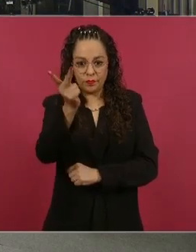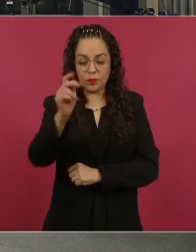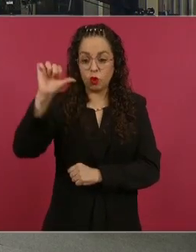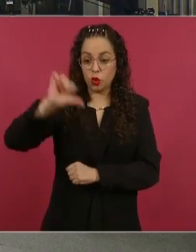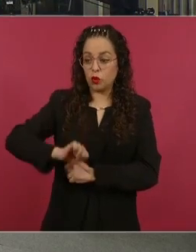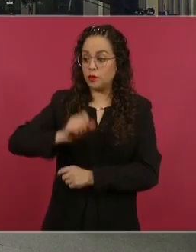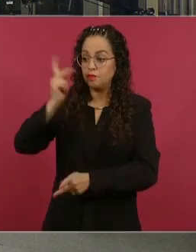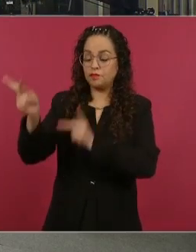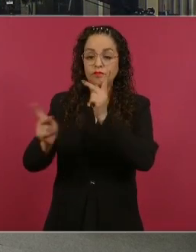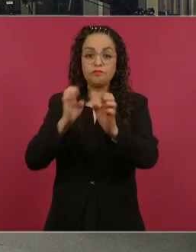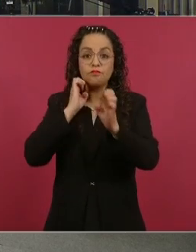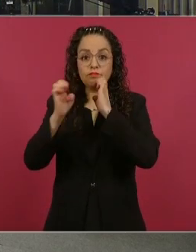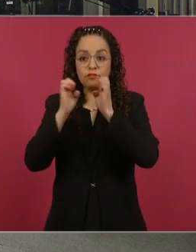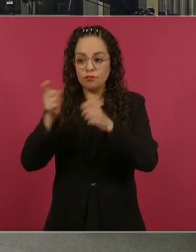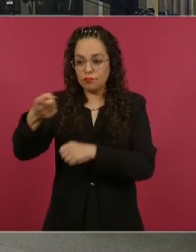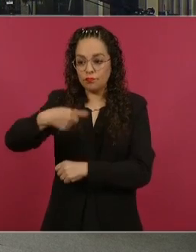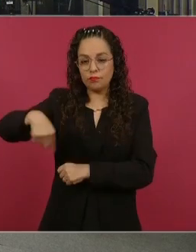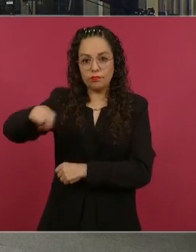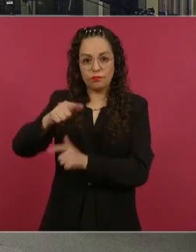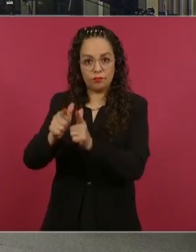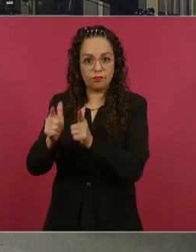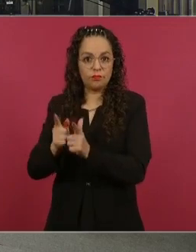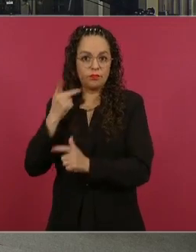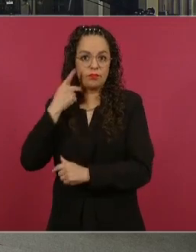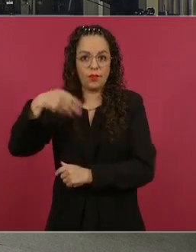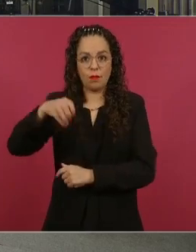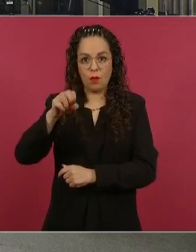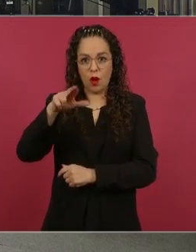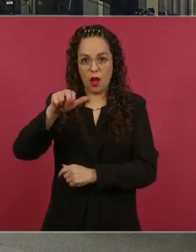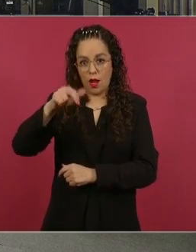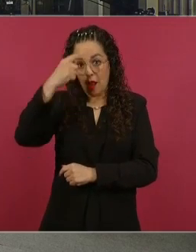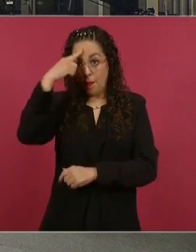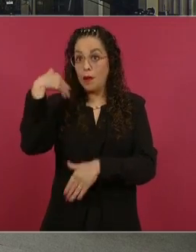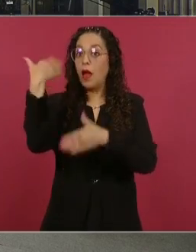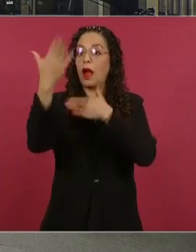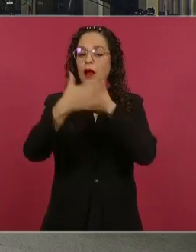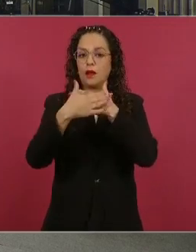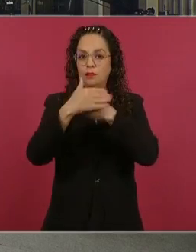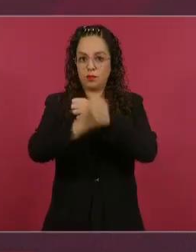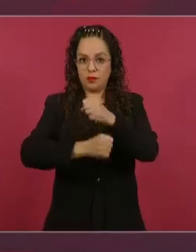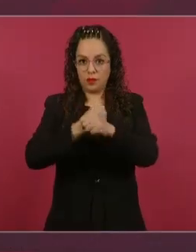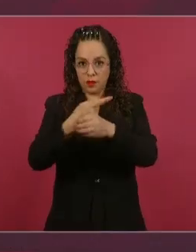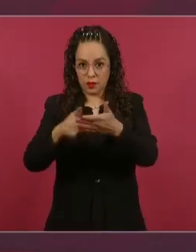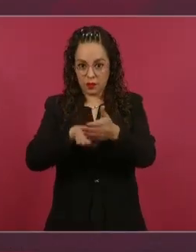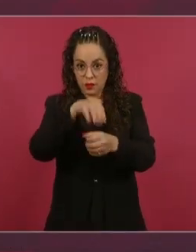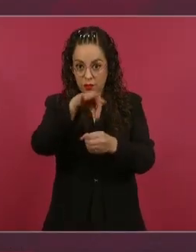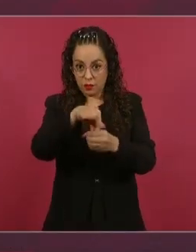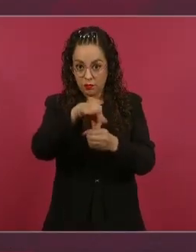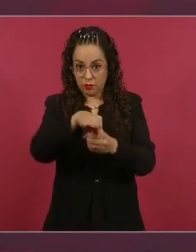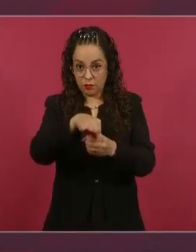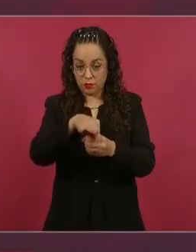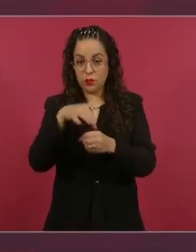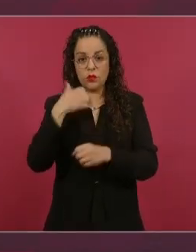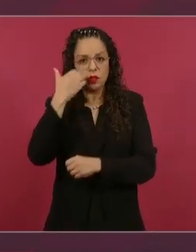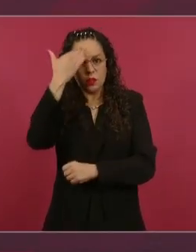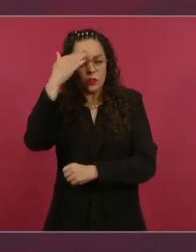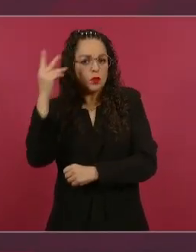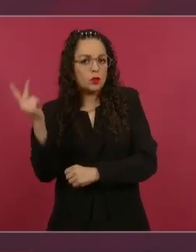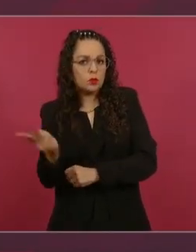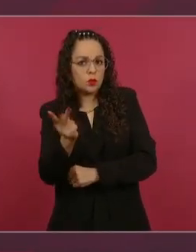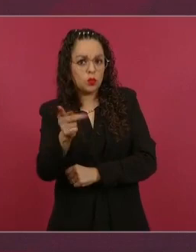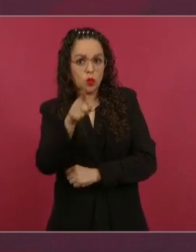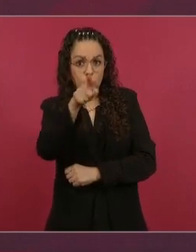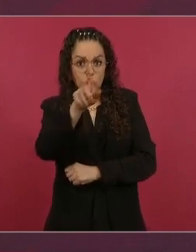las elecciones 2024. ¿A usted le tomaron parecer para estos nombres? No, y yo ya entregué el